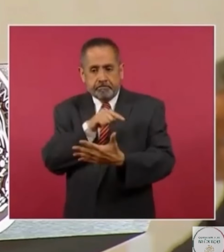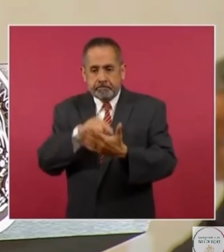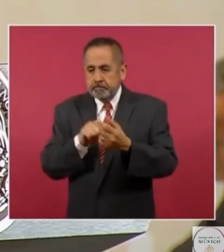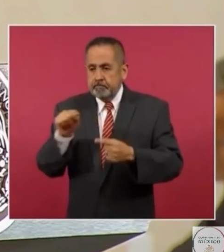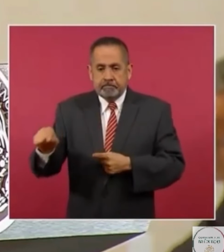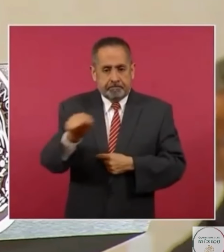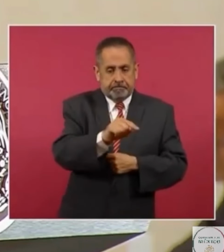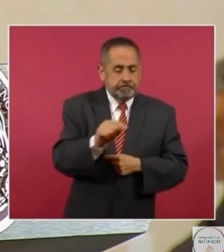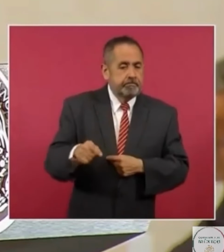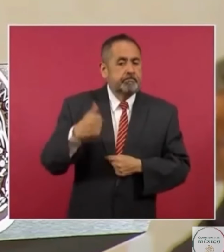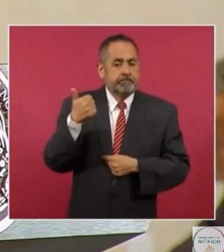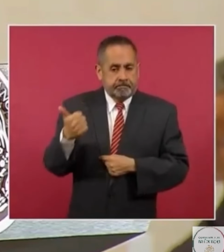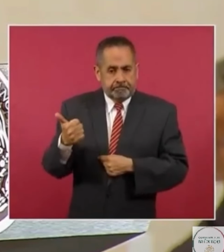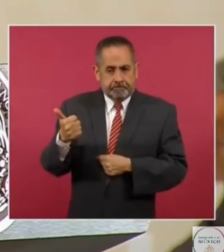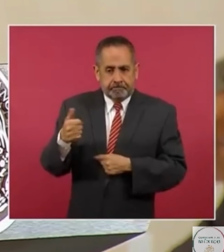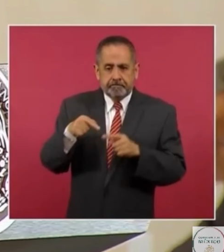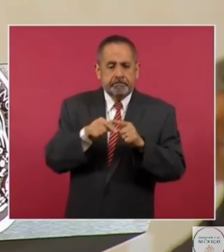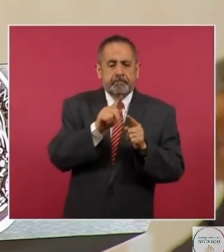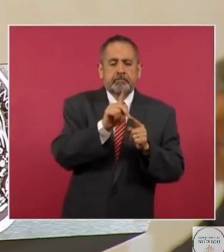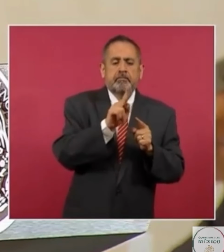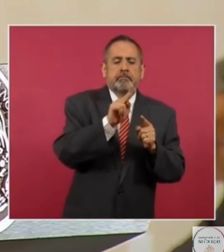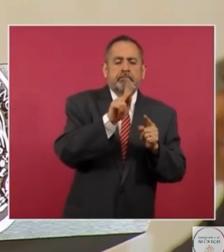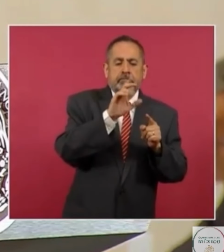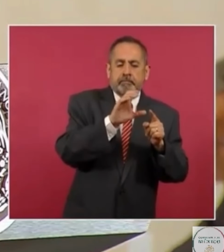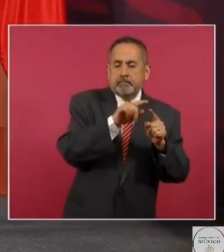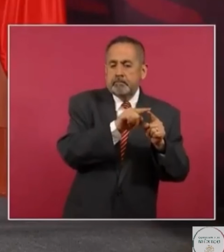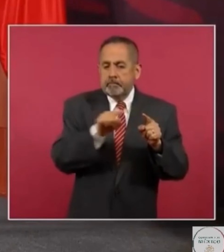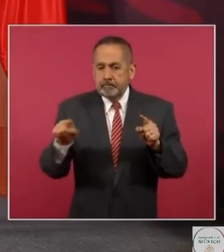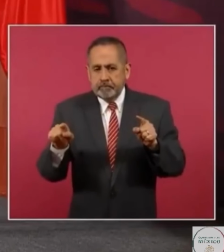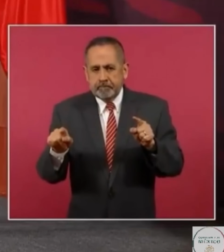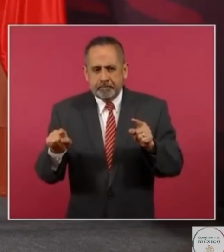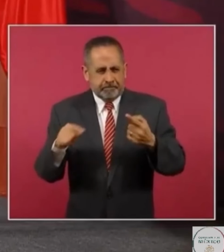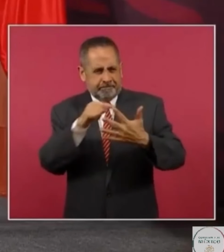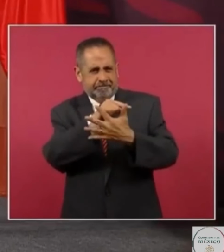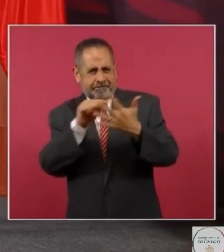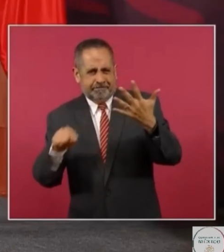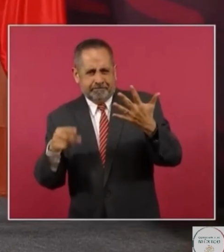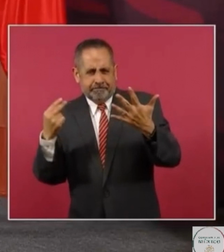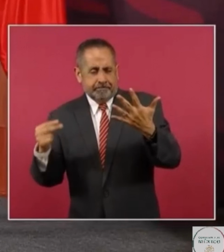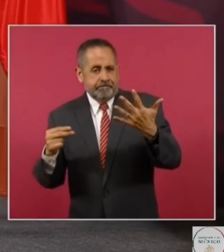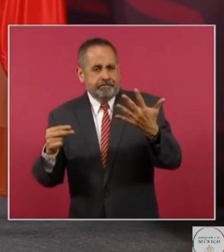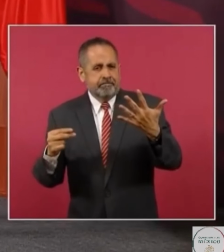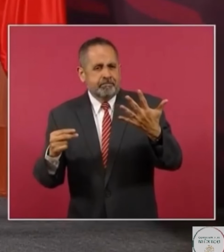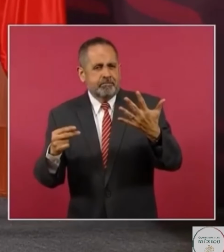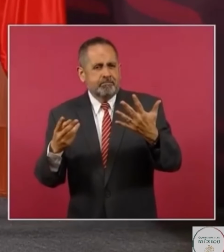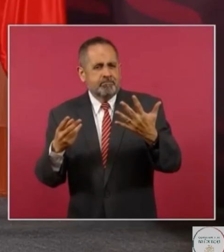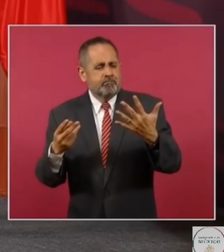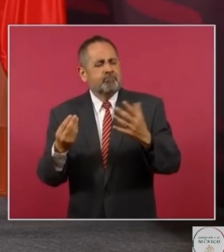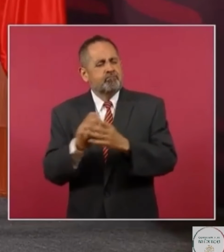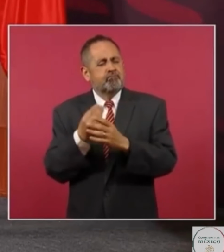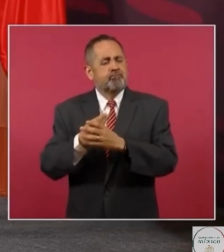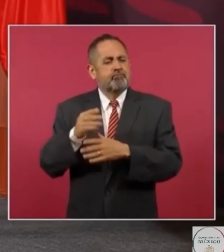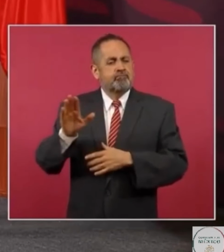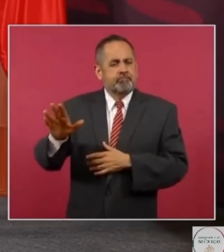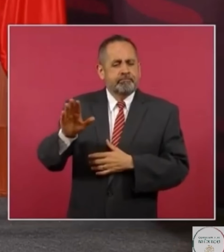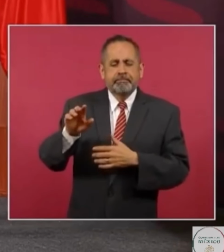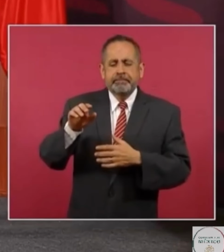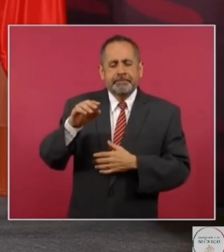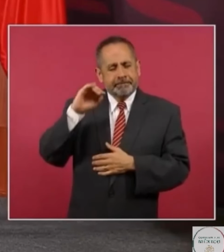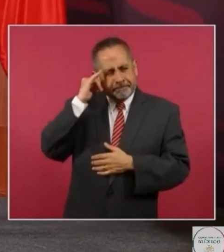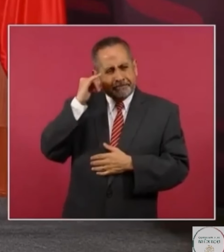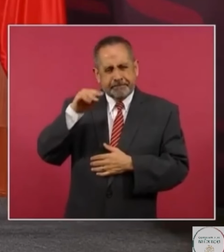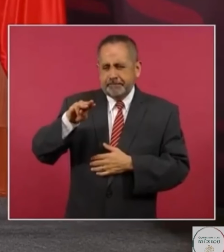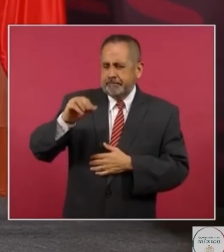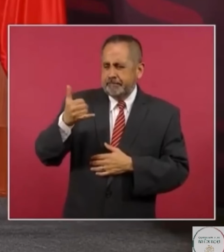ellas corresponden a la ruta PUC y son Oxquintoc, Cabá, Xlapac, Uxmal,